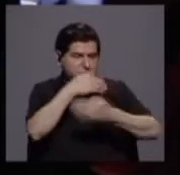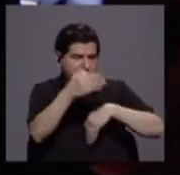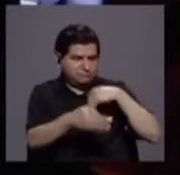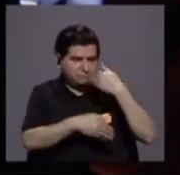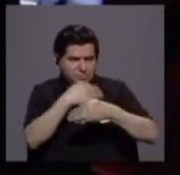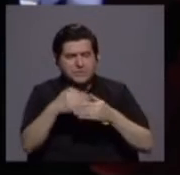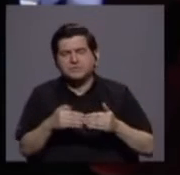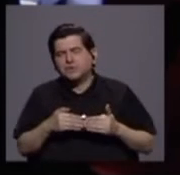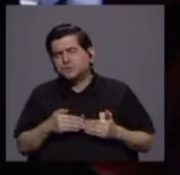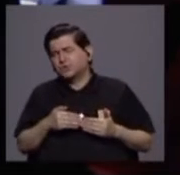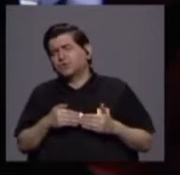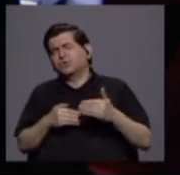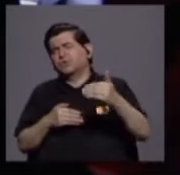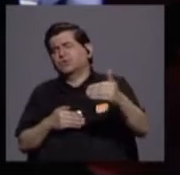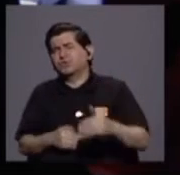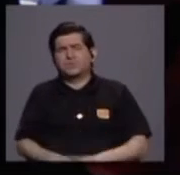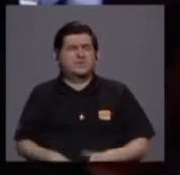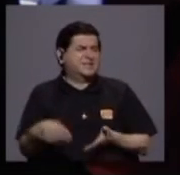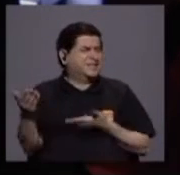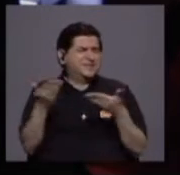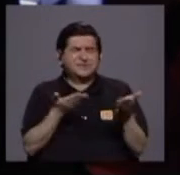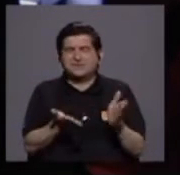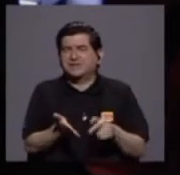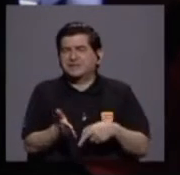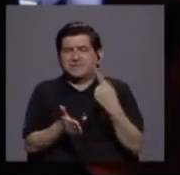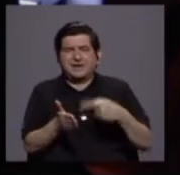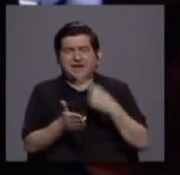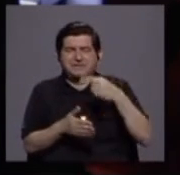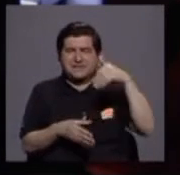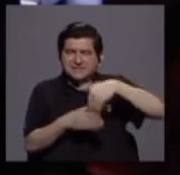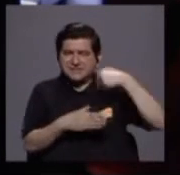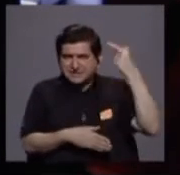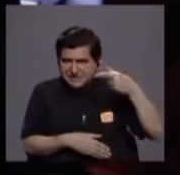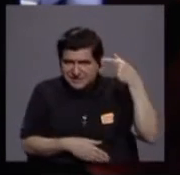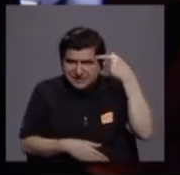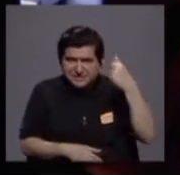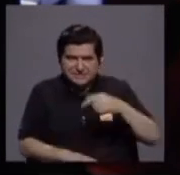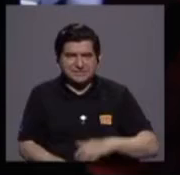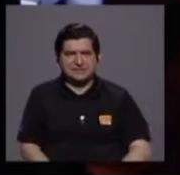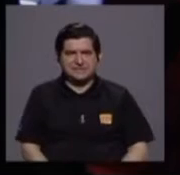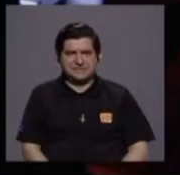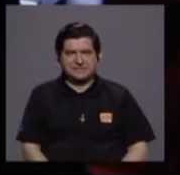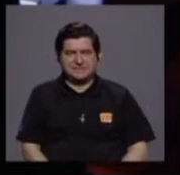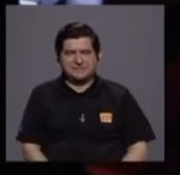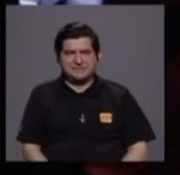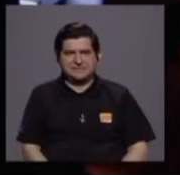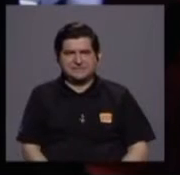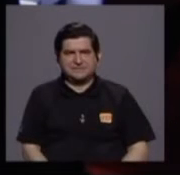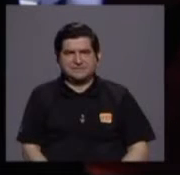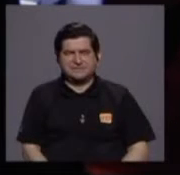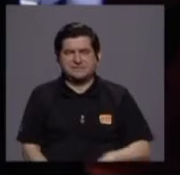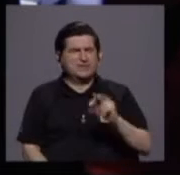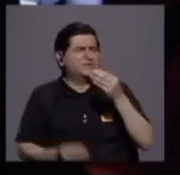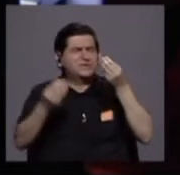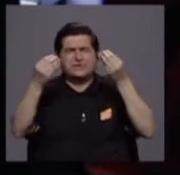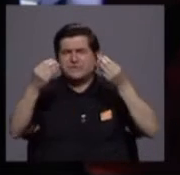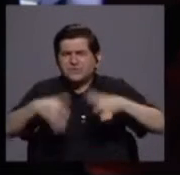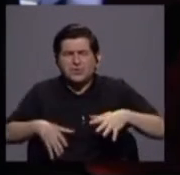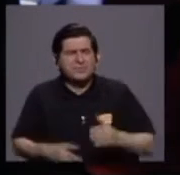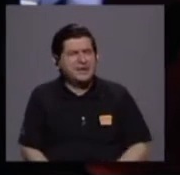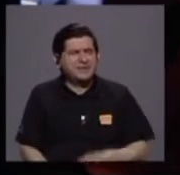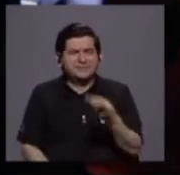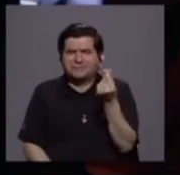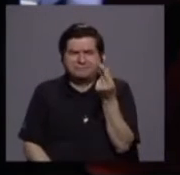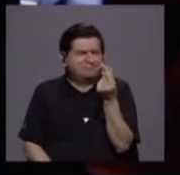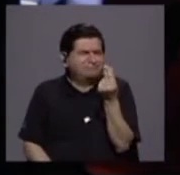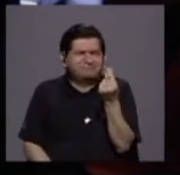procesos larguísimos e inservibles, en algunos casos en el Estado, dejar de desperdiciar